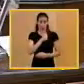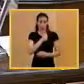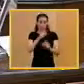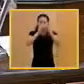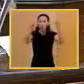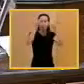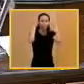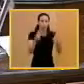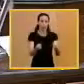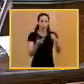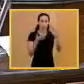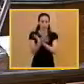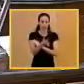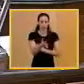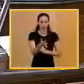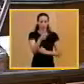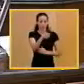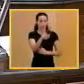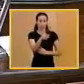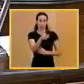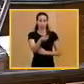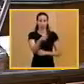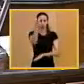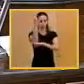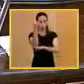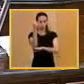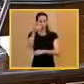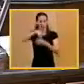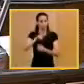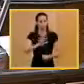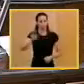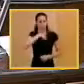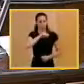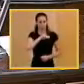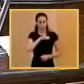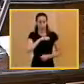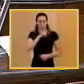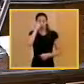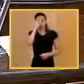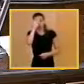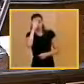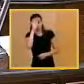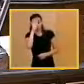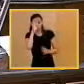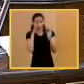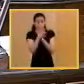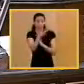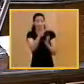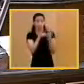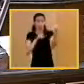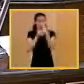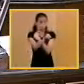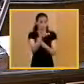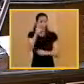como uno de los arietes de la españolidad imperial. Nos causa asombro y estupor no su discrepancia con las leyes aprobadas por el